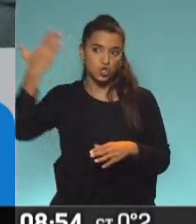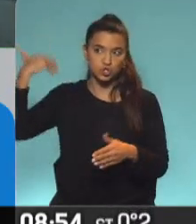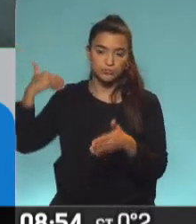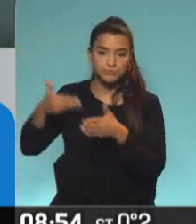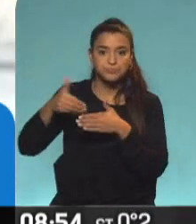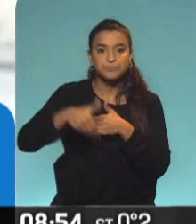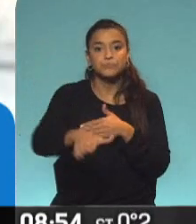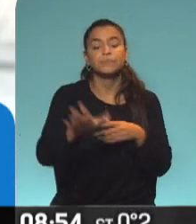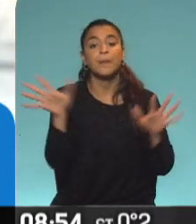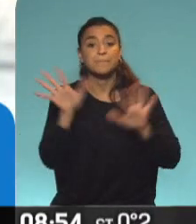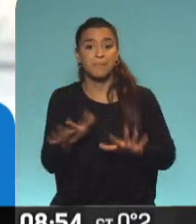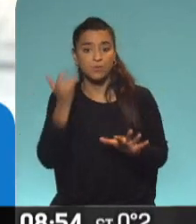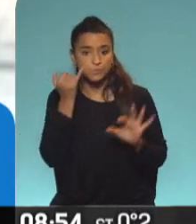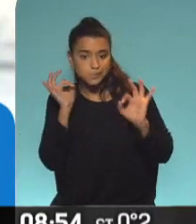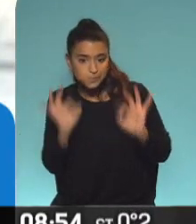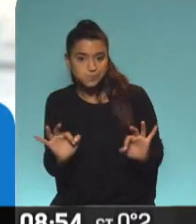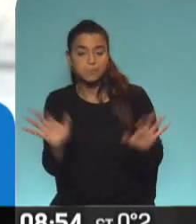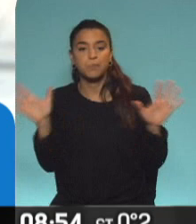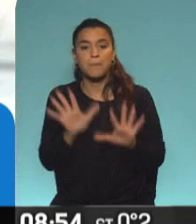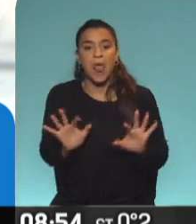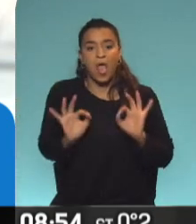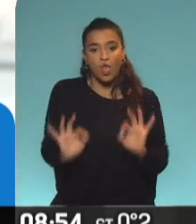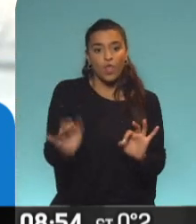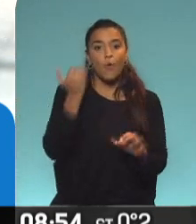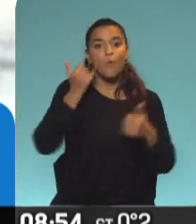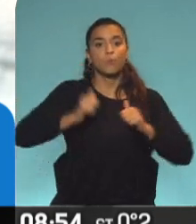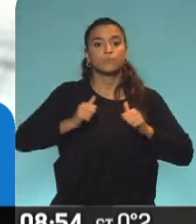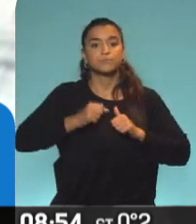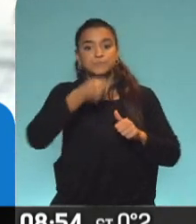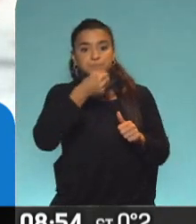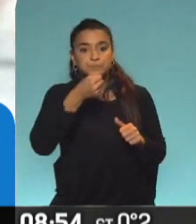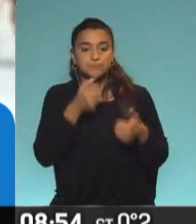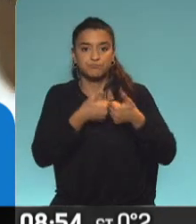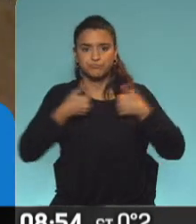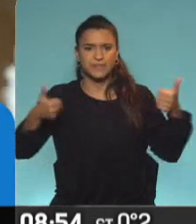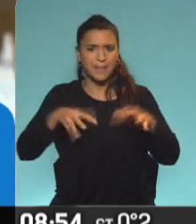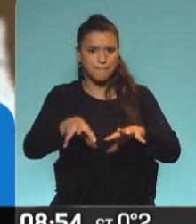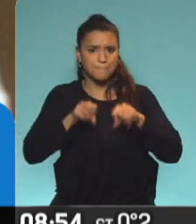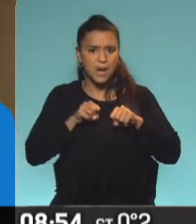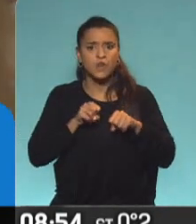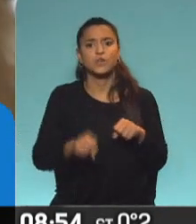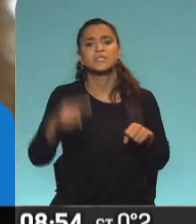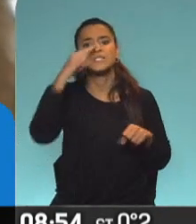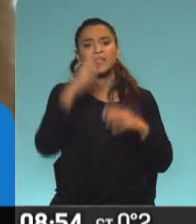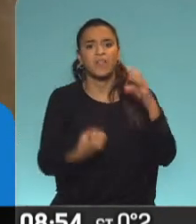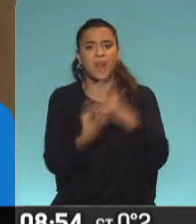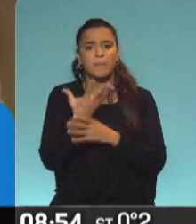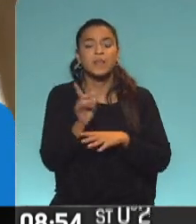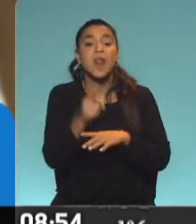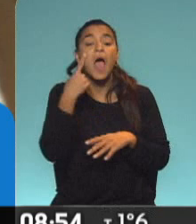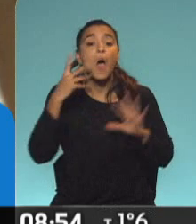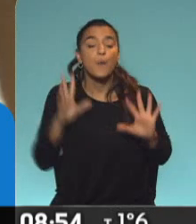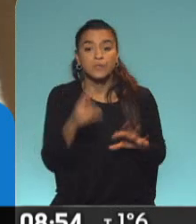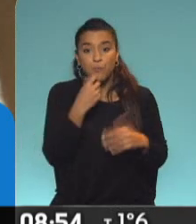aquí nos quedamos preparados con la caña, todo lo que tenga que ver entonces con esta guardia de prensa montada desde muy temprano, a partir de las 7 de la mañana, para ver